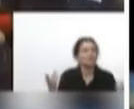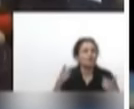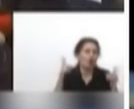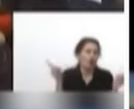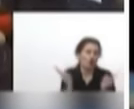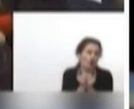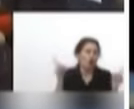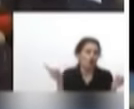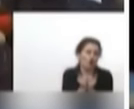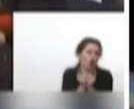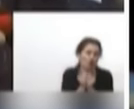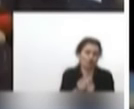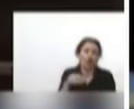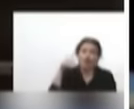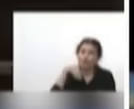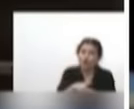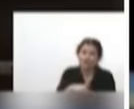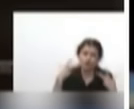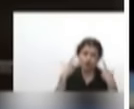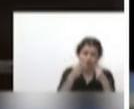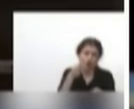Mayán. 5 veces senador.